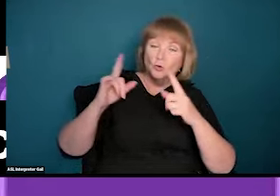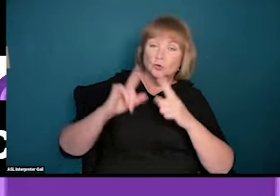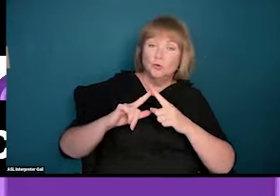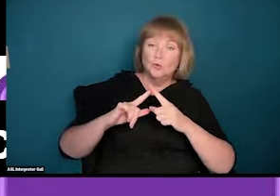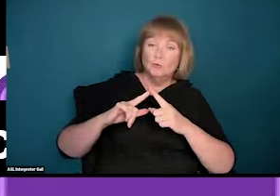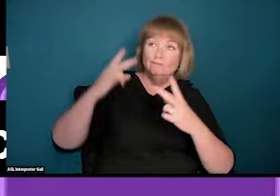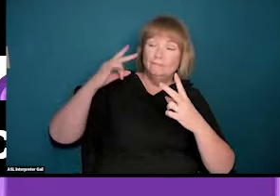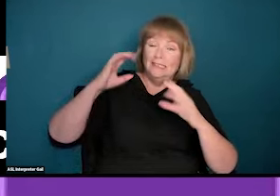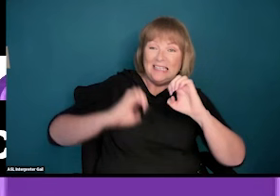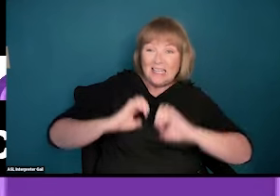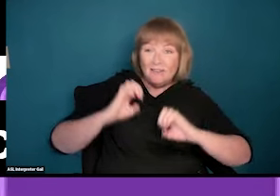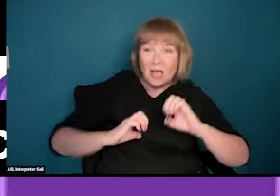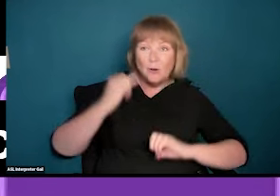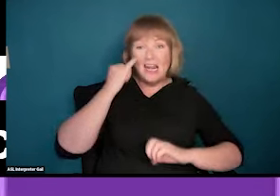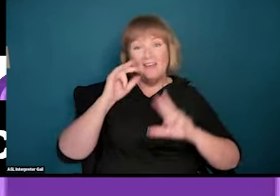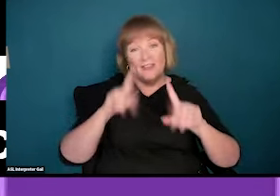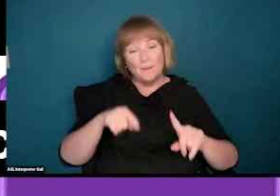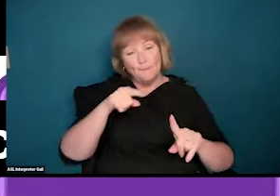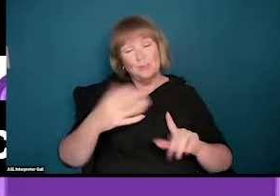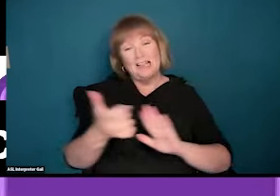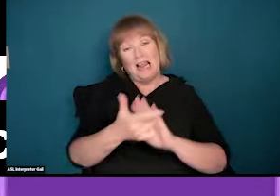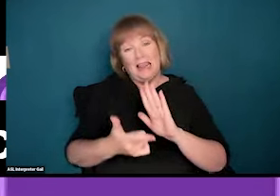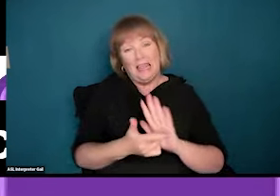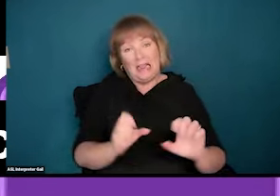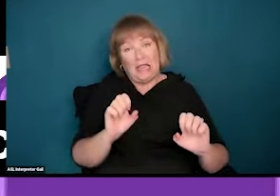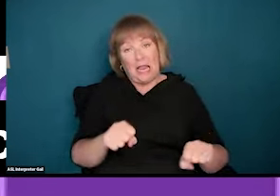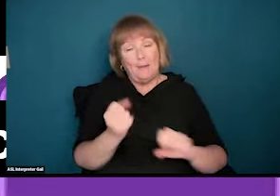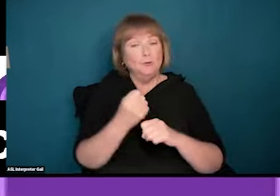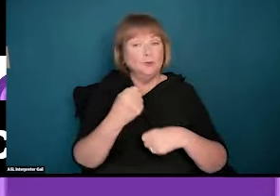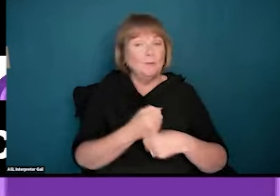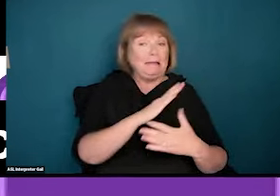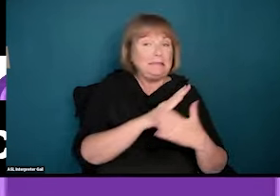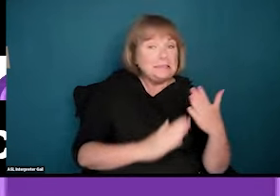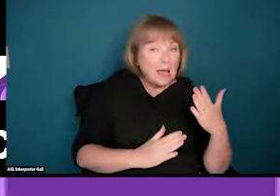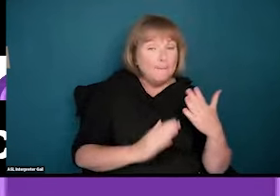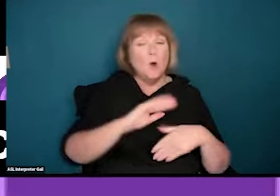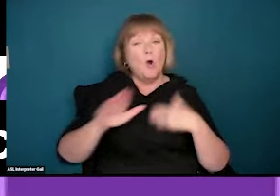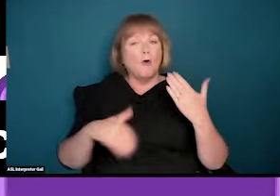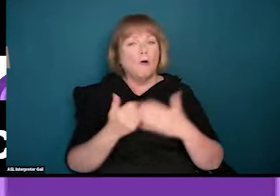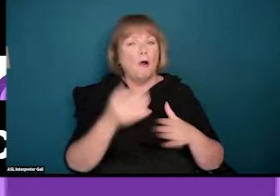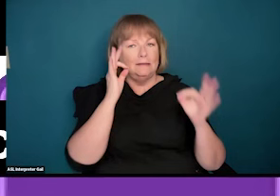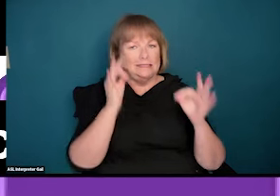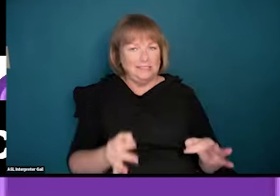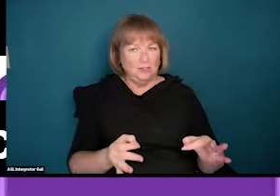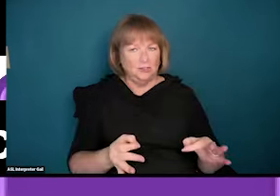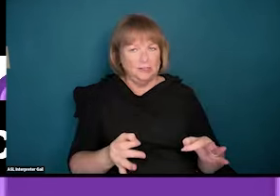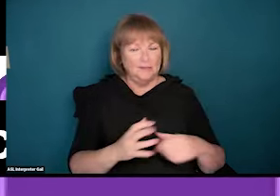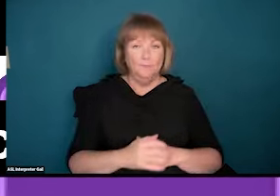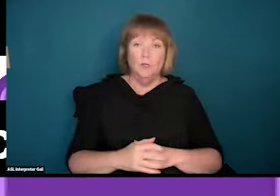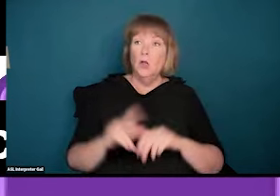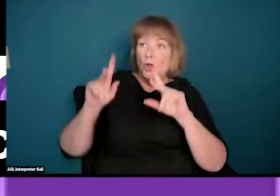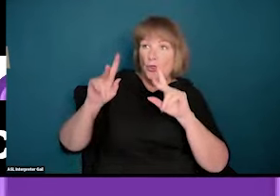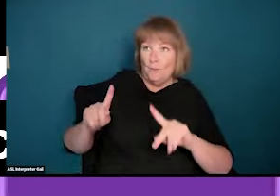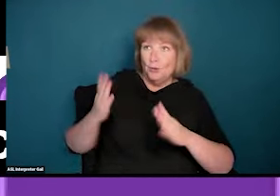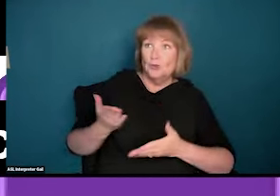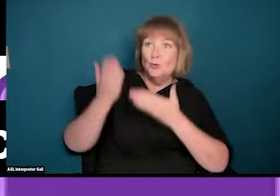corte. Usted está pidiéndole a una corte que evalúe si una persona es competente legalmente para tomar